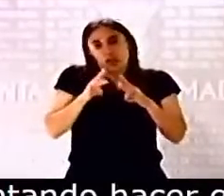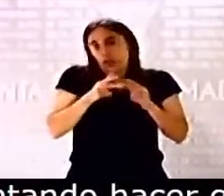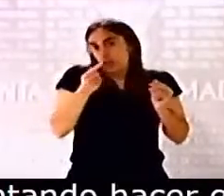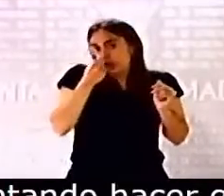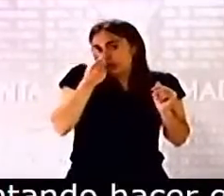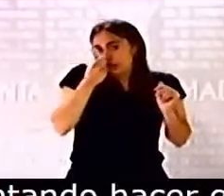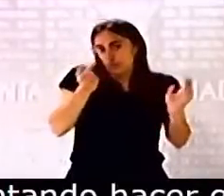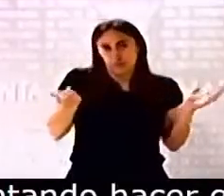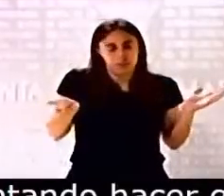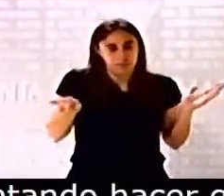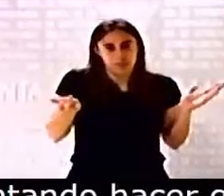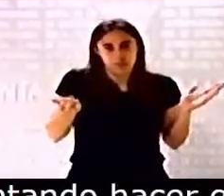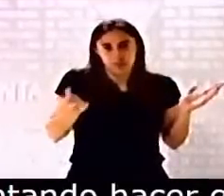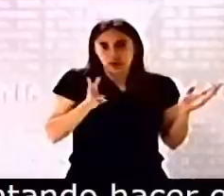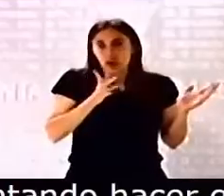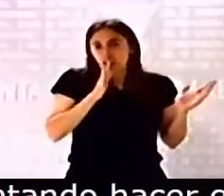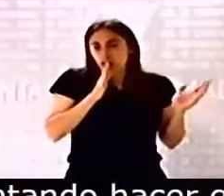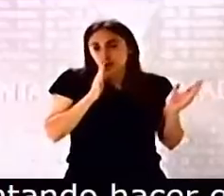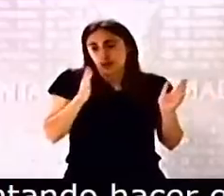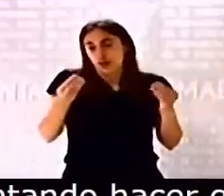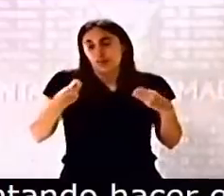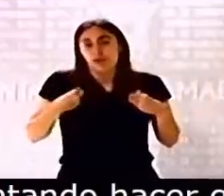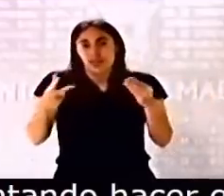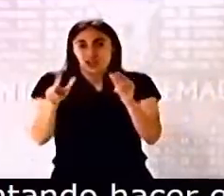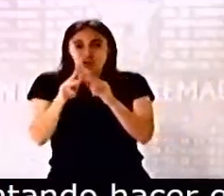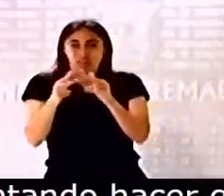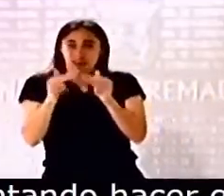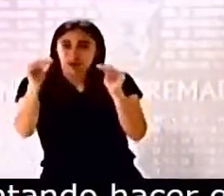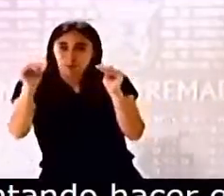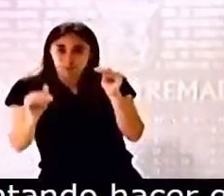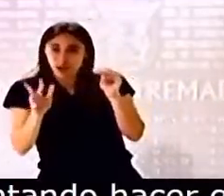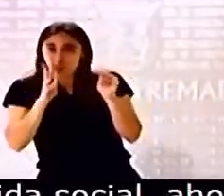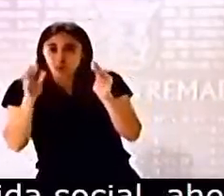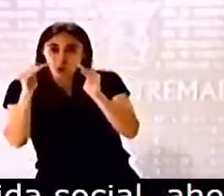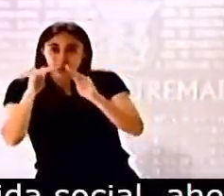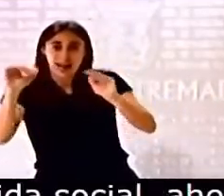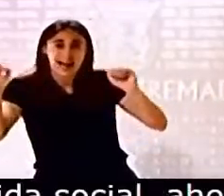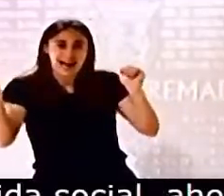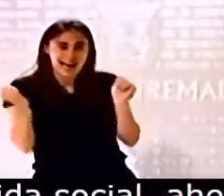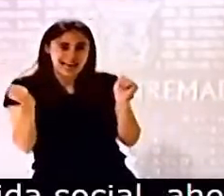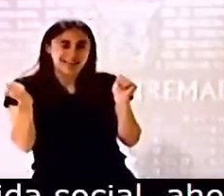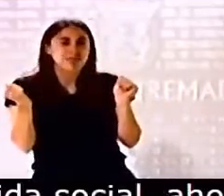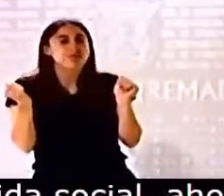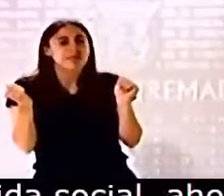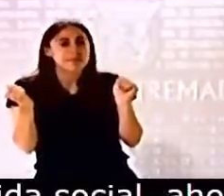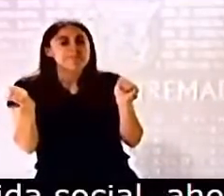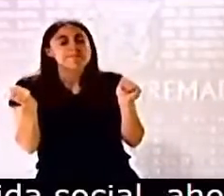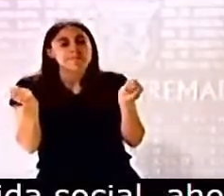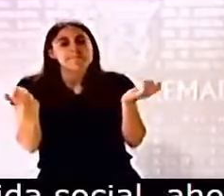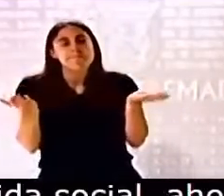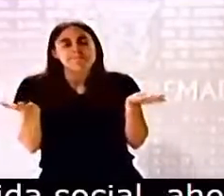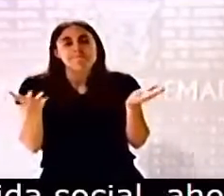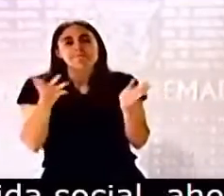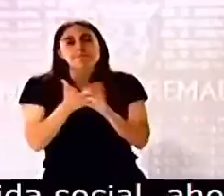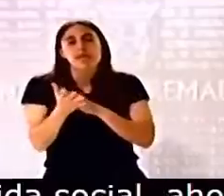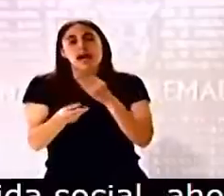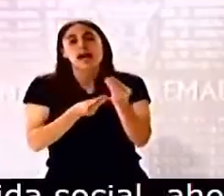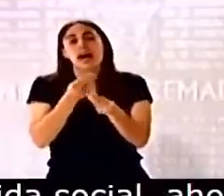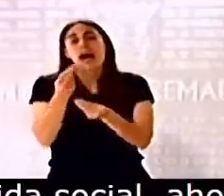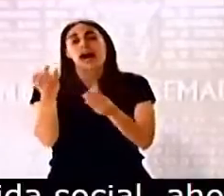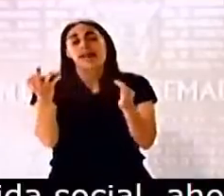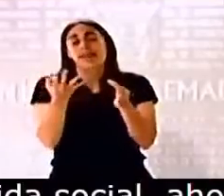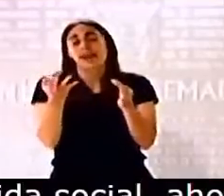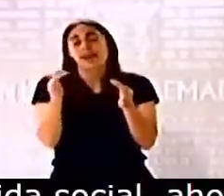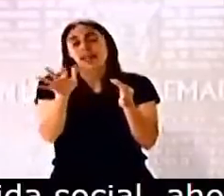muy poca vida social, ahora menos, que están aislados, y evidentemente pues lo que tenemos que hacer es delimitar